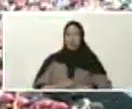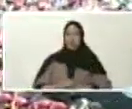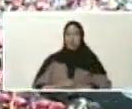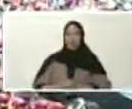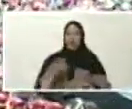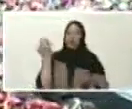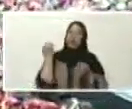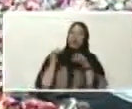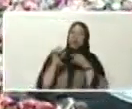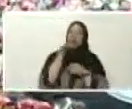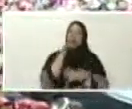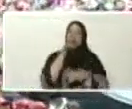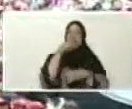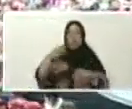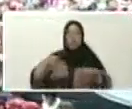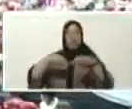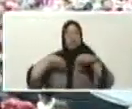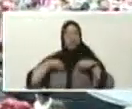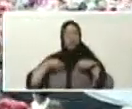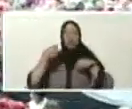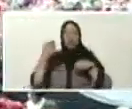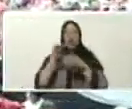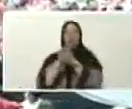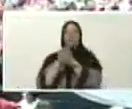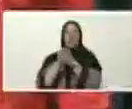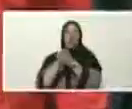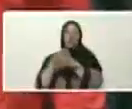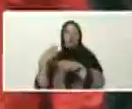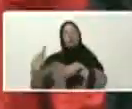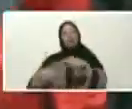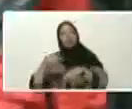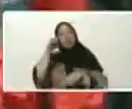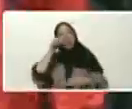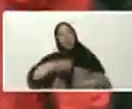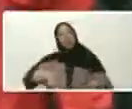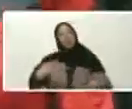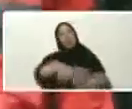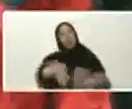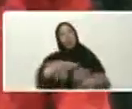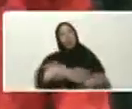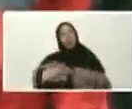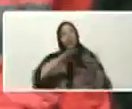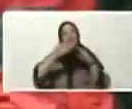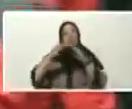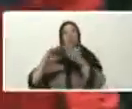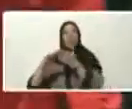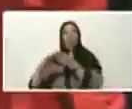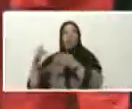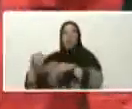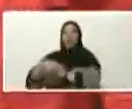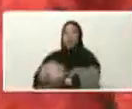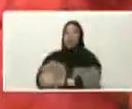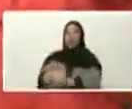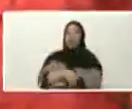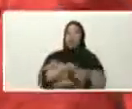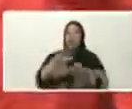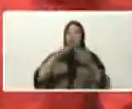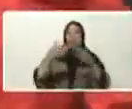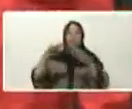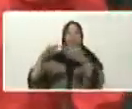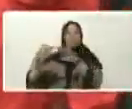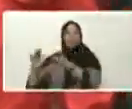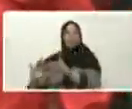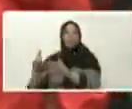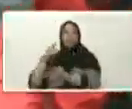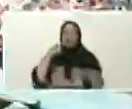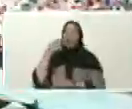expresión de un reconocimiento amoroso de un pueblo agradecido en cada hogar, en cada calle, en cada casa, que le